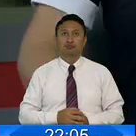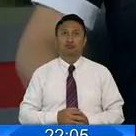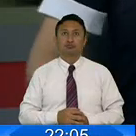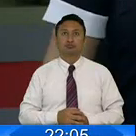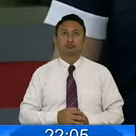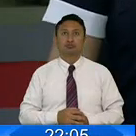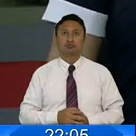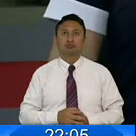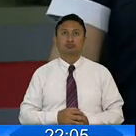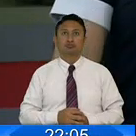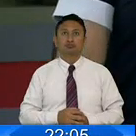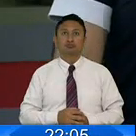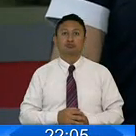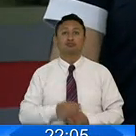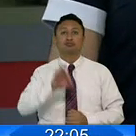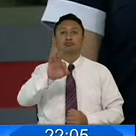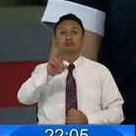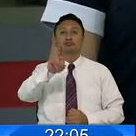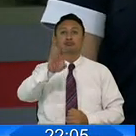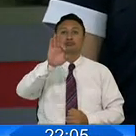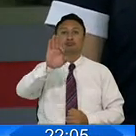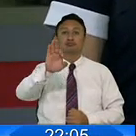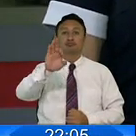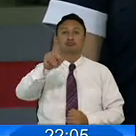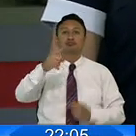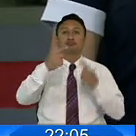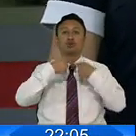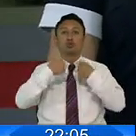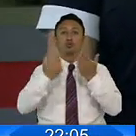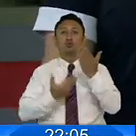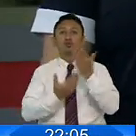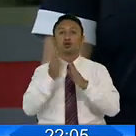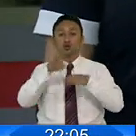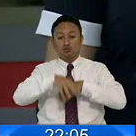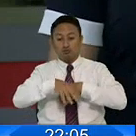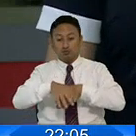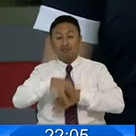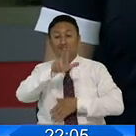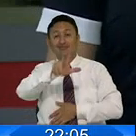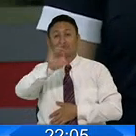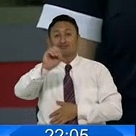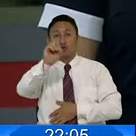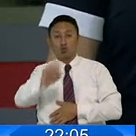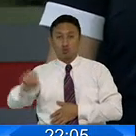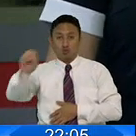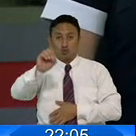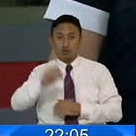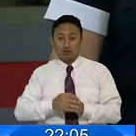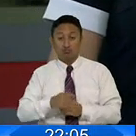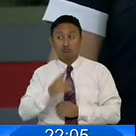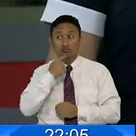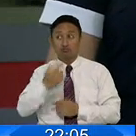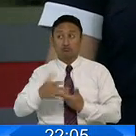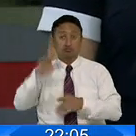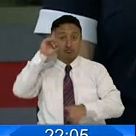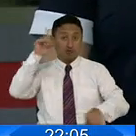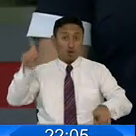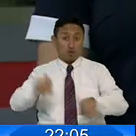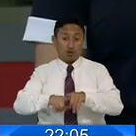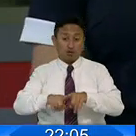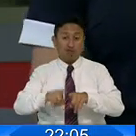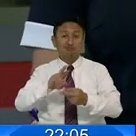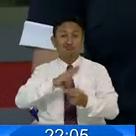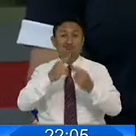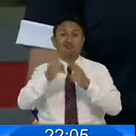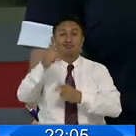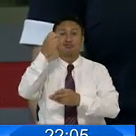el frente unitario de trabajadores anuncia una nueva movilización para el 30 de octubre y dicen que no están de acuerdo con las reformas laborales que